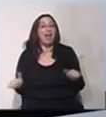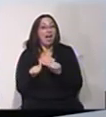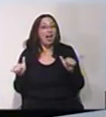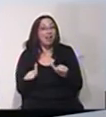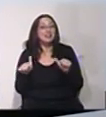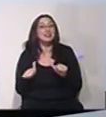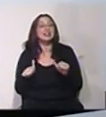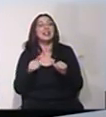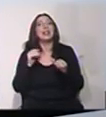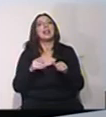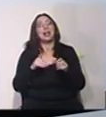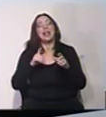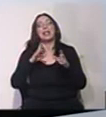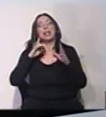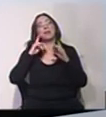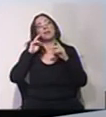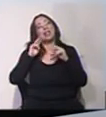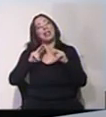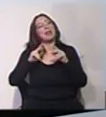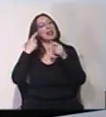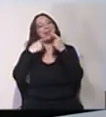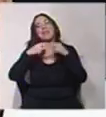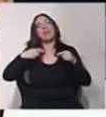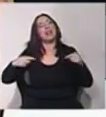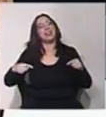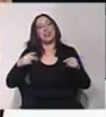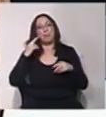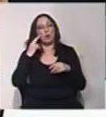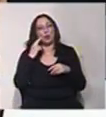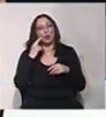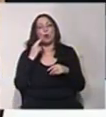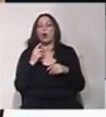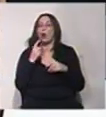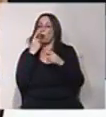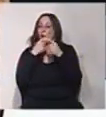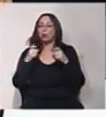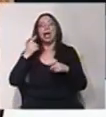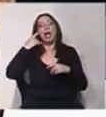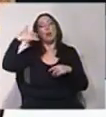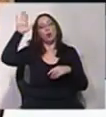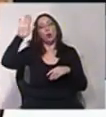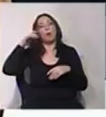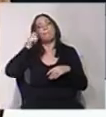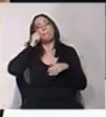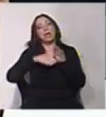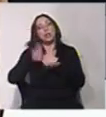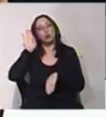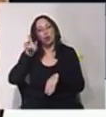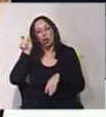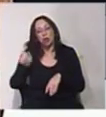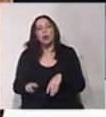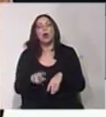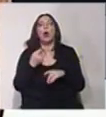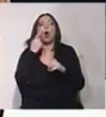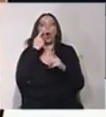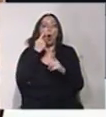hay que heterogeneizar un poco el suicidio. Ajá. Hay que heterogeneizarlo un poco. Una cosa son para los adultos mayores, otra cosa es para el hombre entre